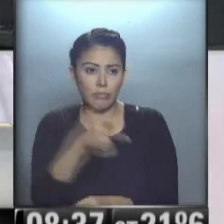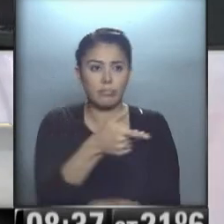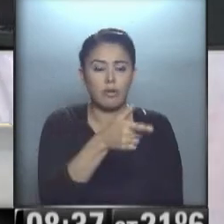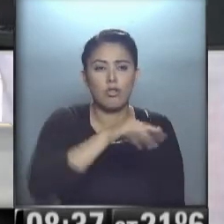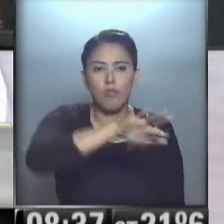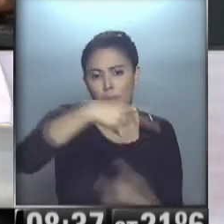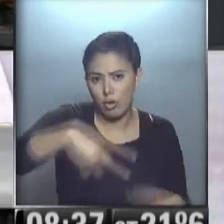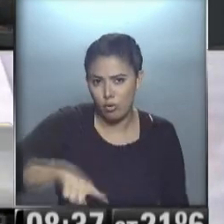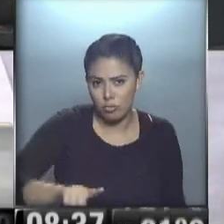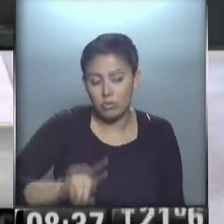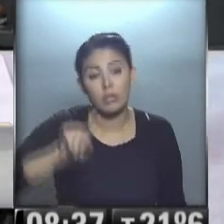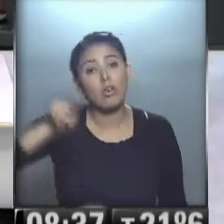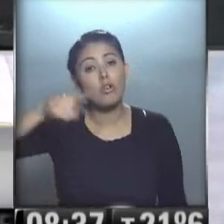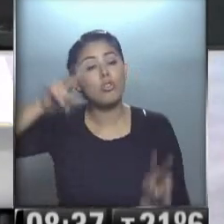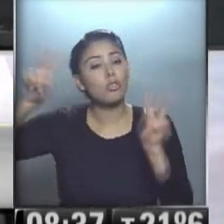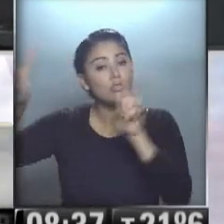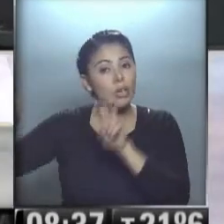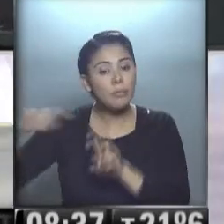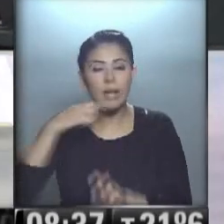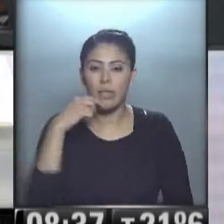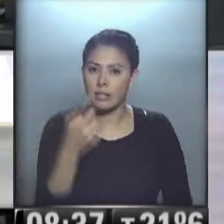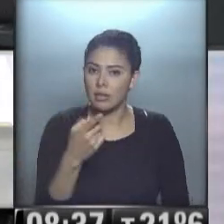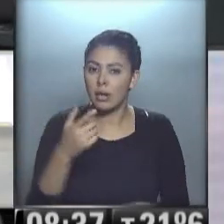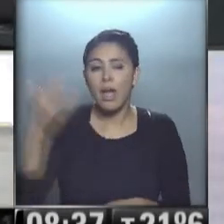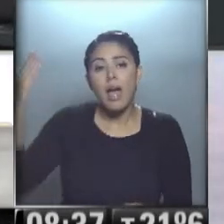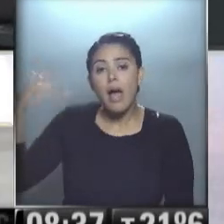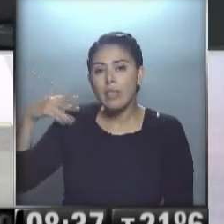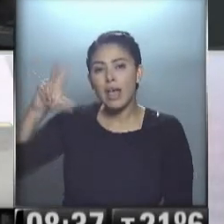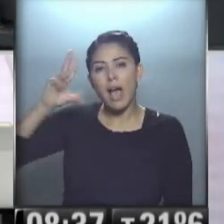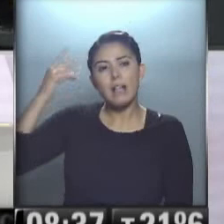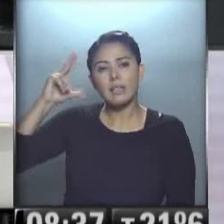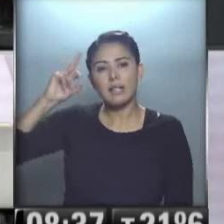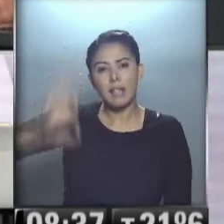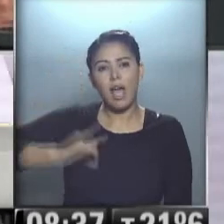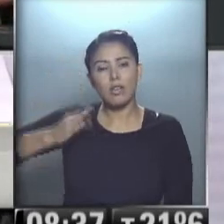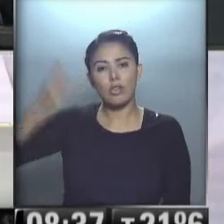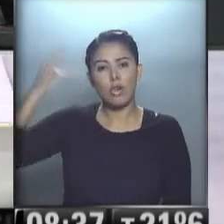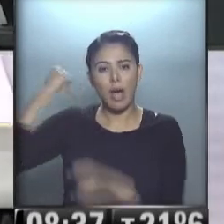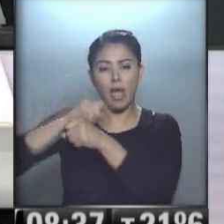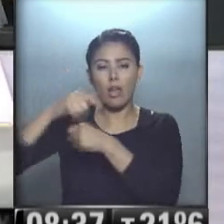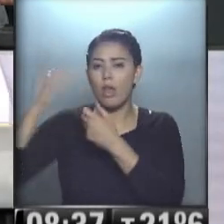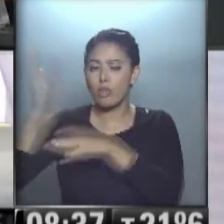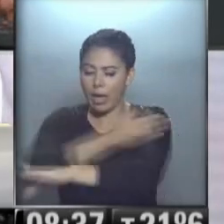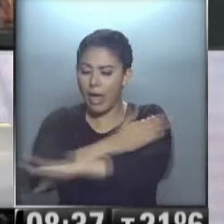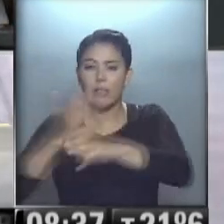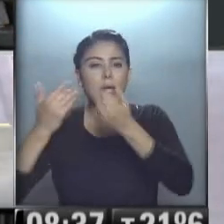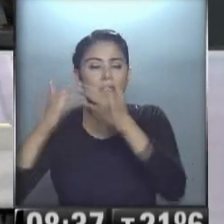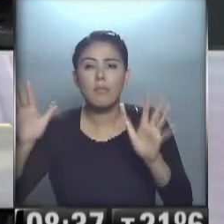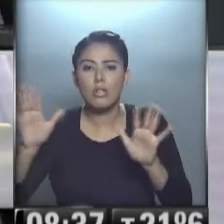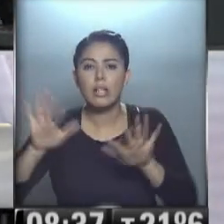está el otro tema. Señaló que no hay antecedentes en 30 años de democracia de este tipo de hechos coincidentes